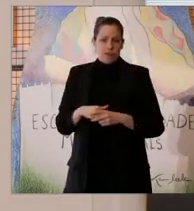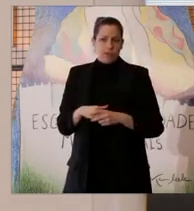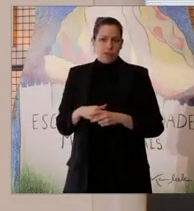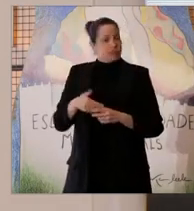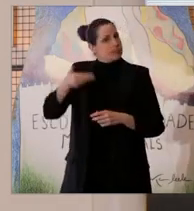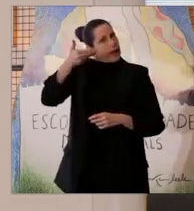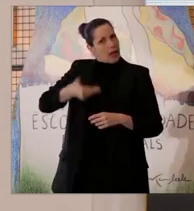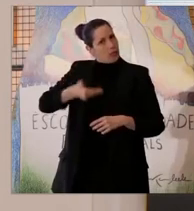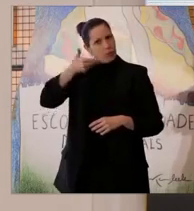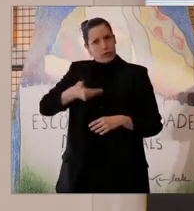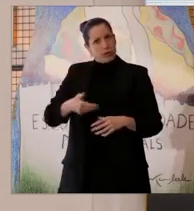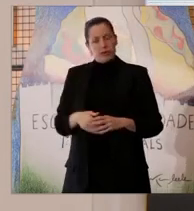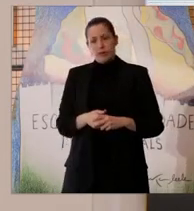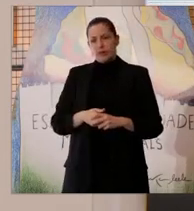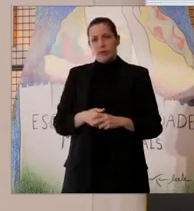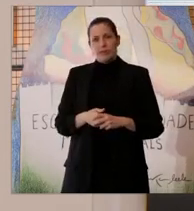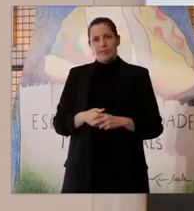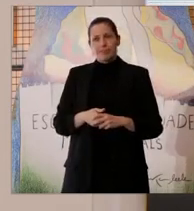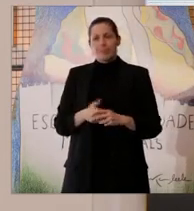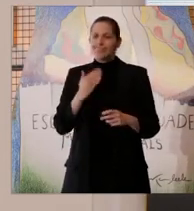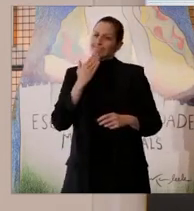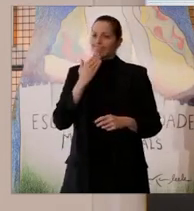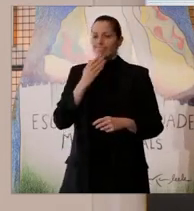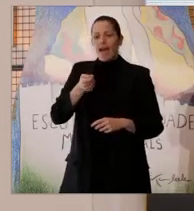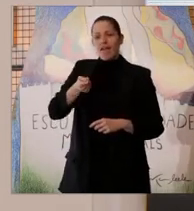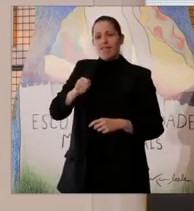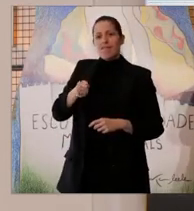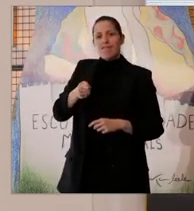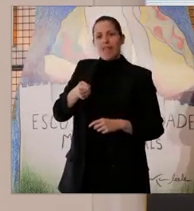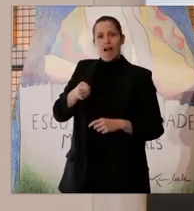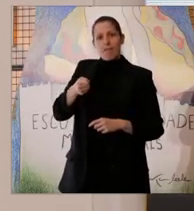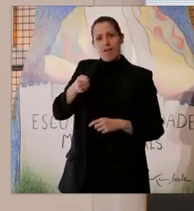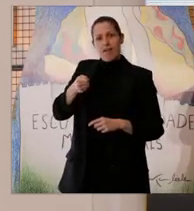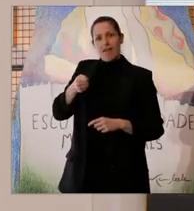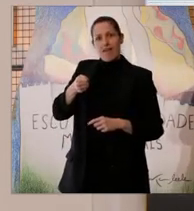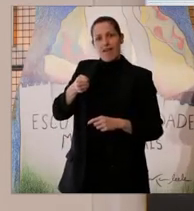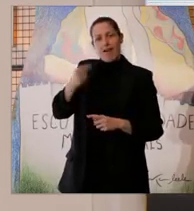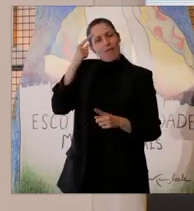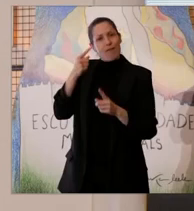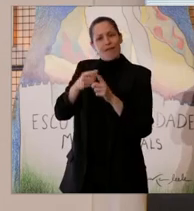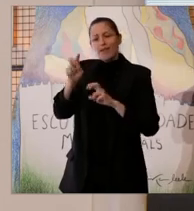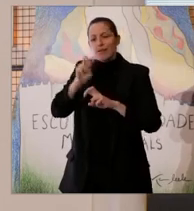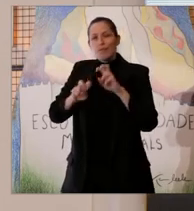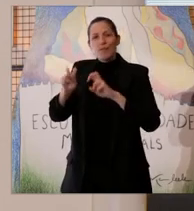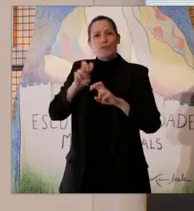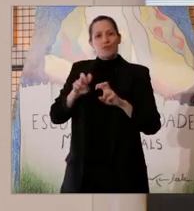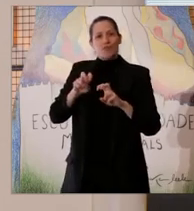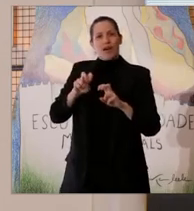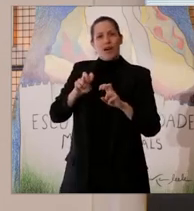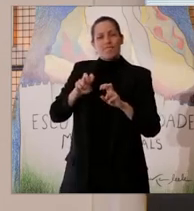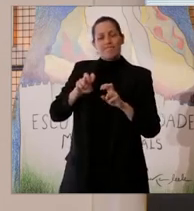más importante porque al final es la llave para ese cambio social para esa para ese cambio cultural